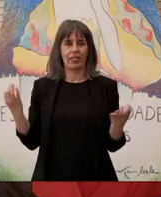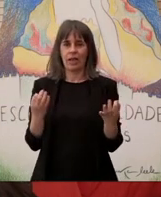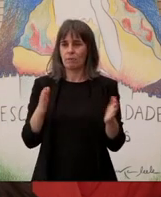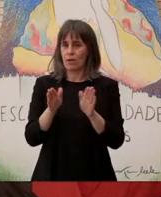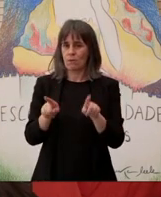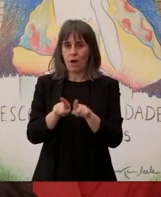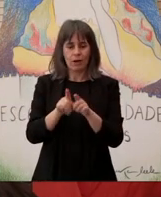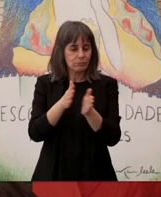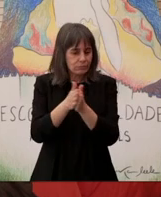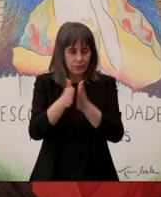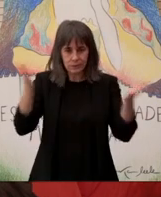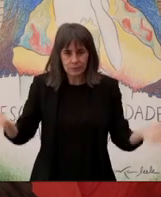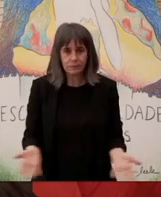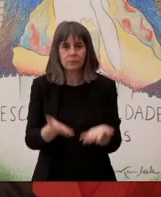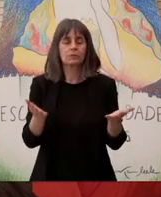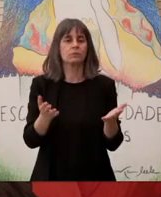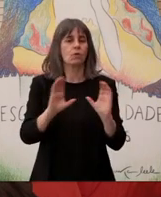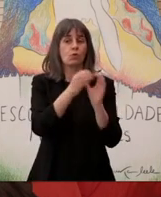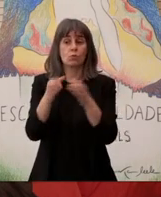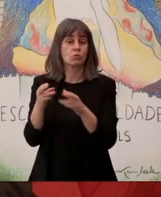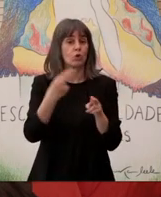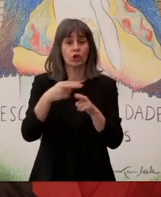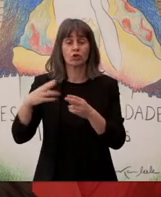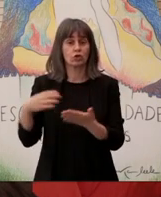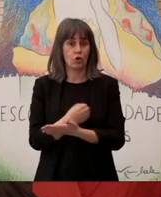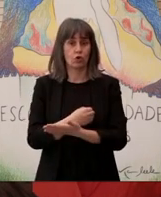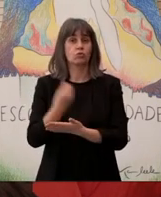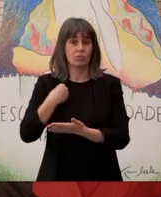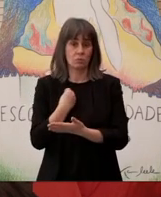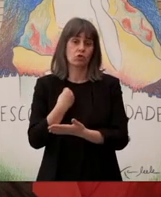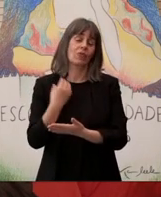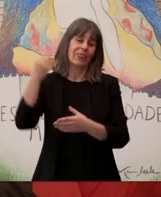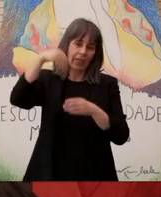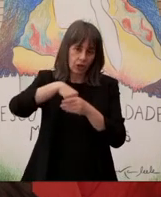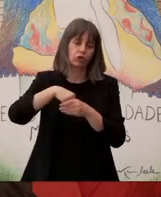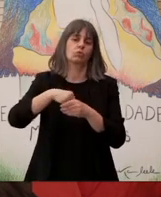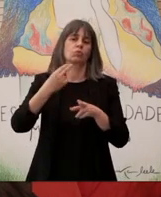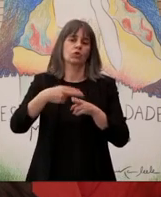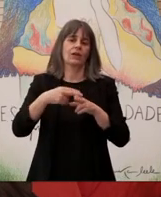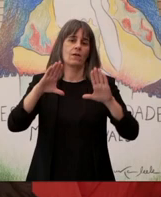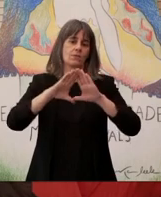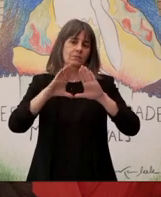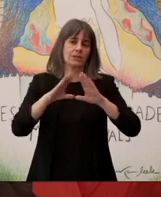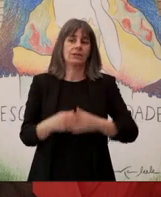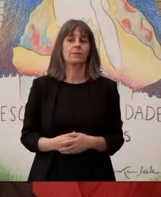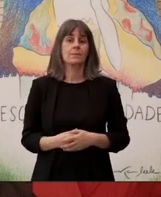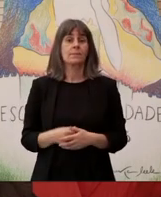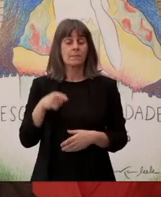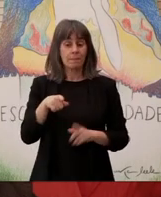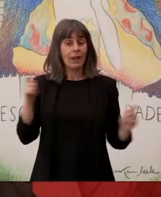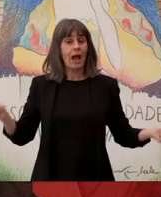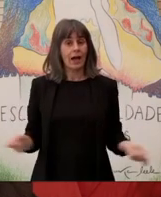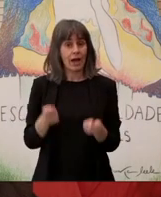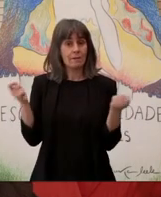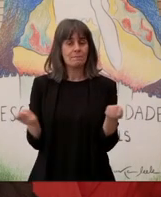entre todas las fuerzas políticas que acrediten en este caso las políticas feministas fue una campaña que conectó